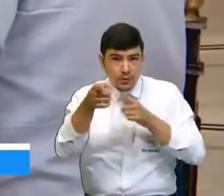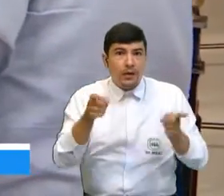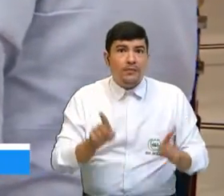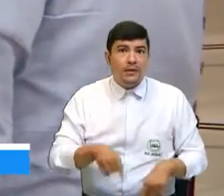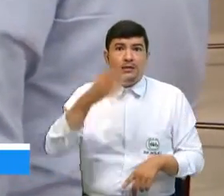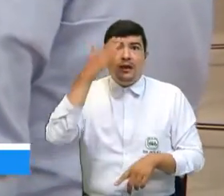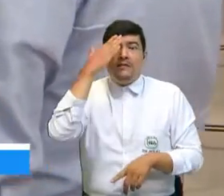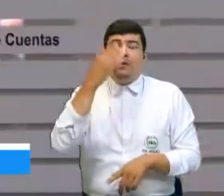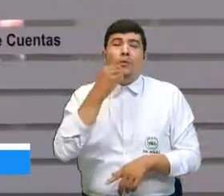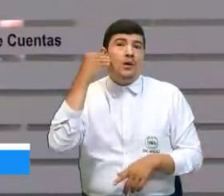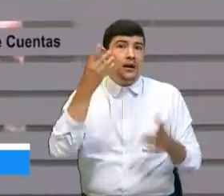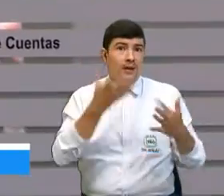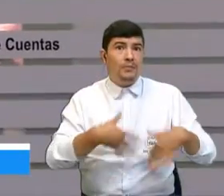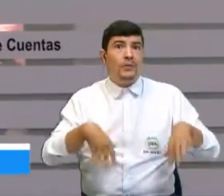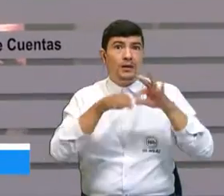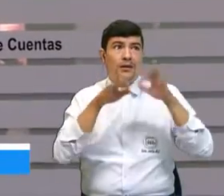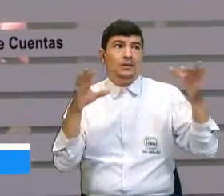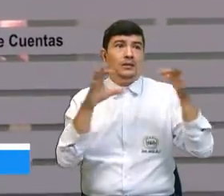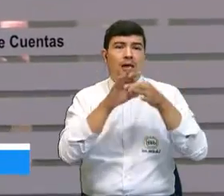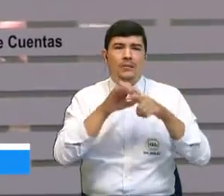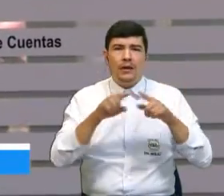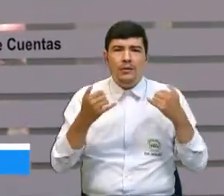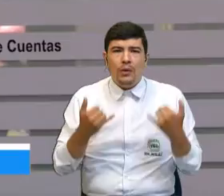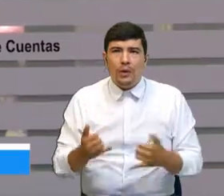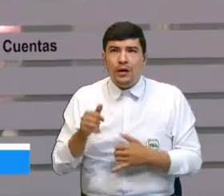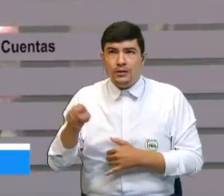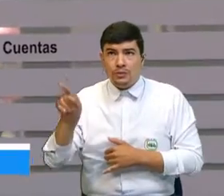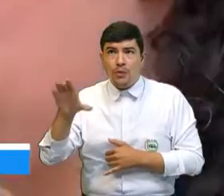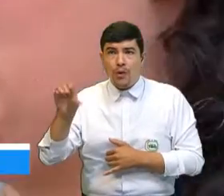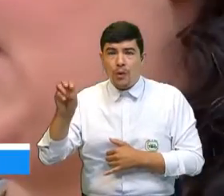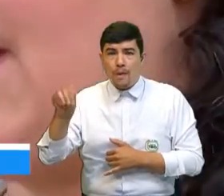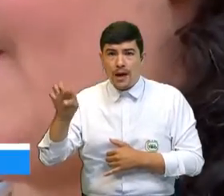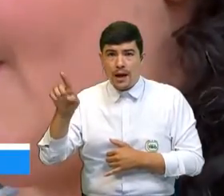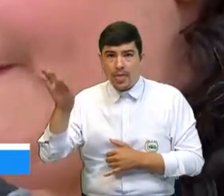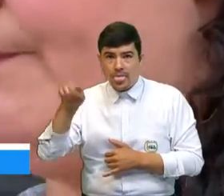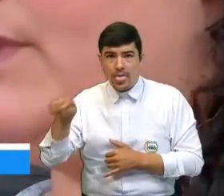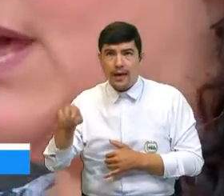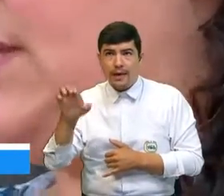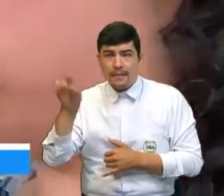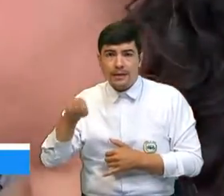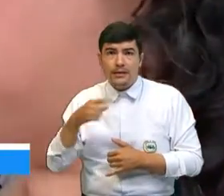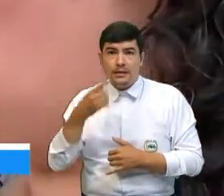EPS Comparta Salud aseguran que la orden para el trasplante de médula está desde el